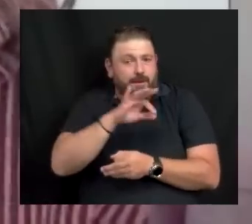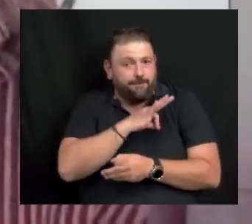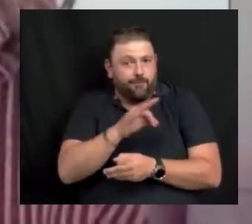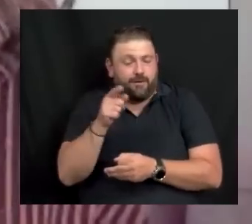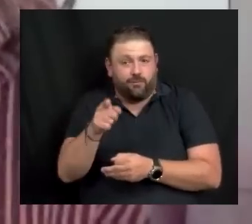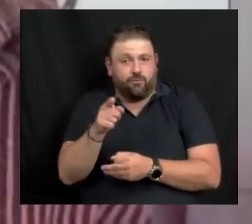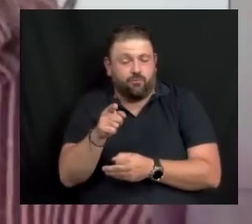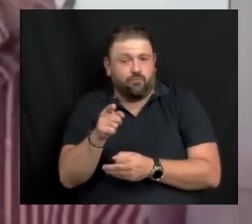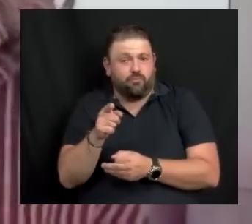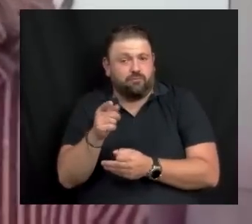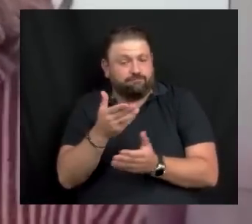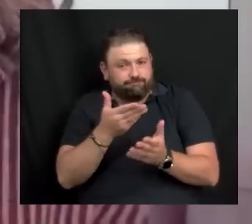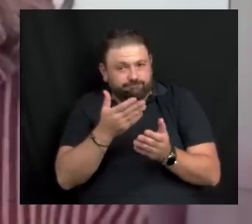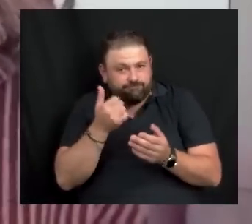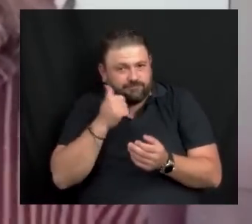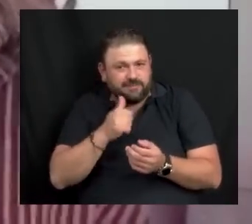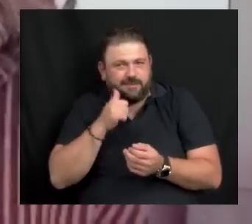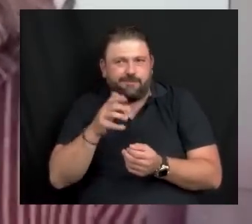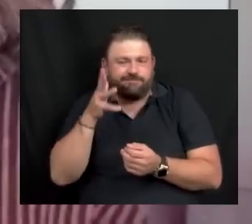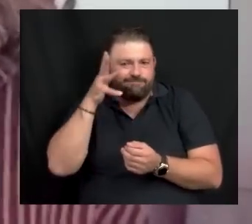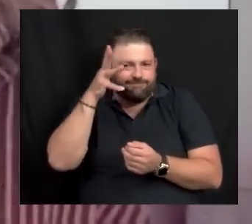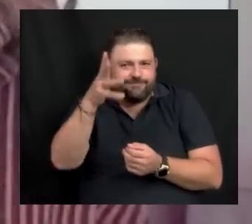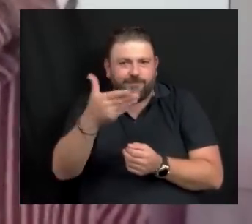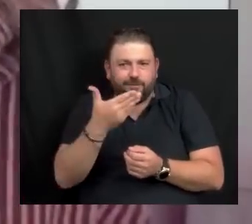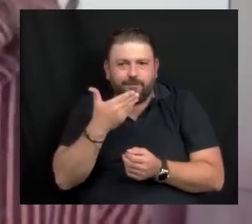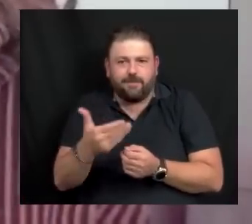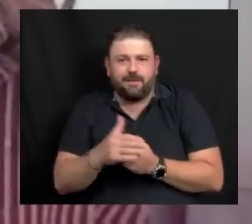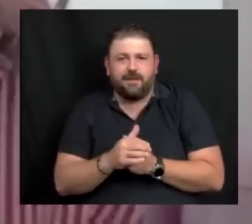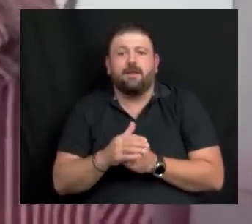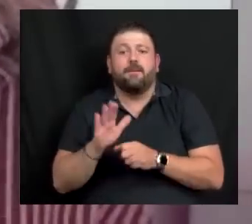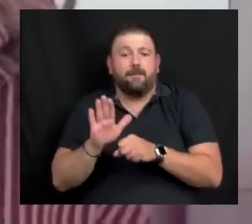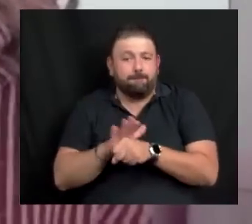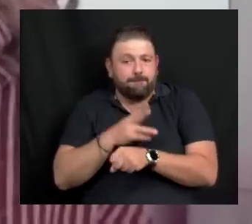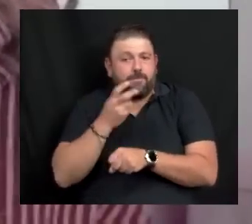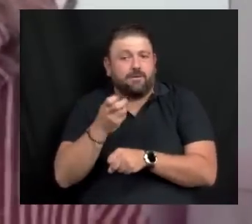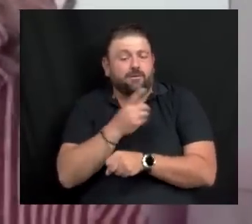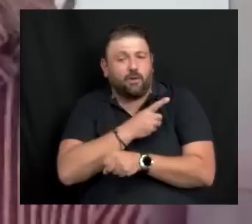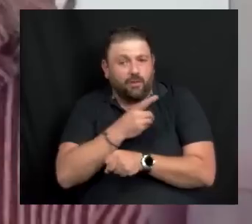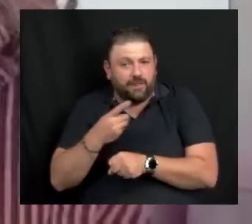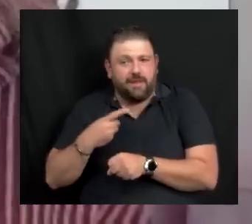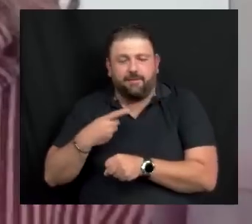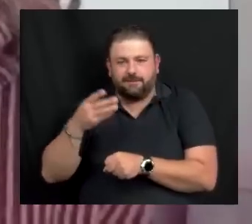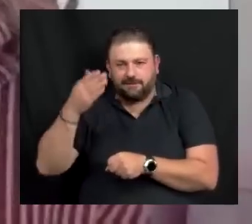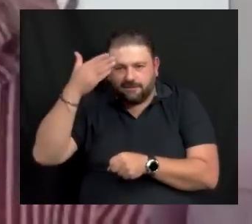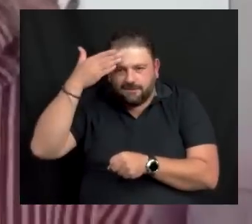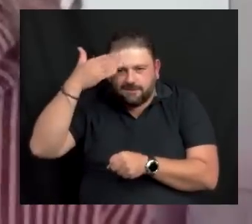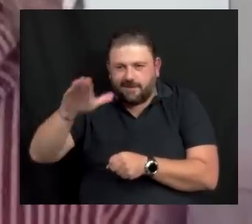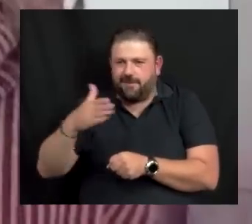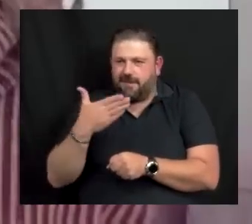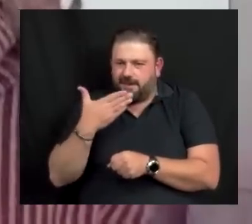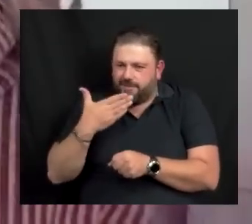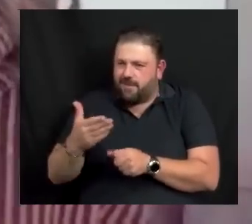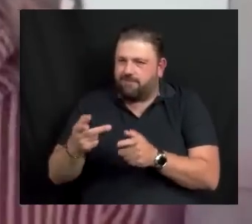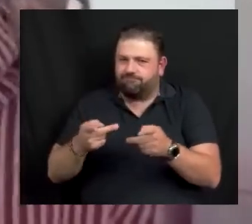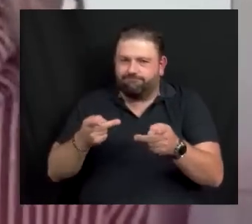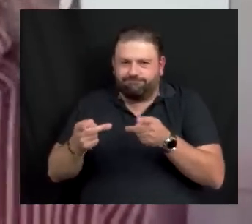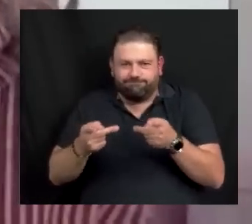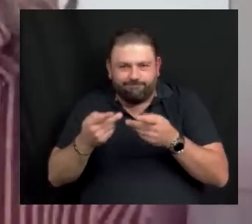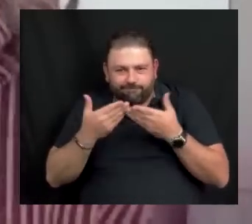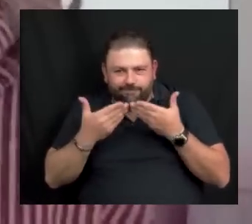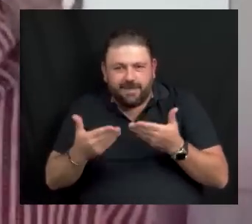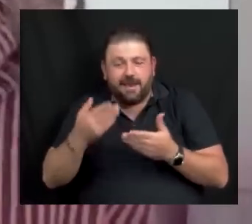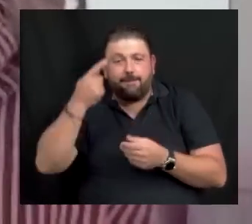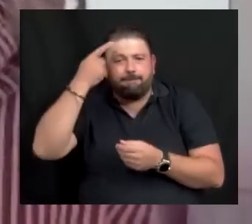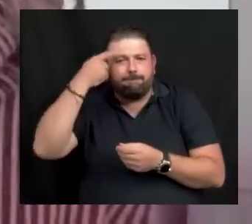para poder saber qué tienes que hacer para poder llegar, obviamente tienes que ver todas las herramientas que tienes para que todavía sea mucho